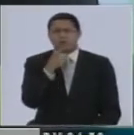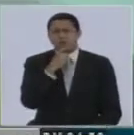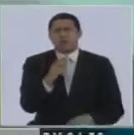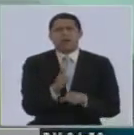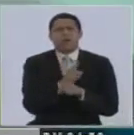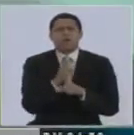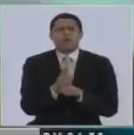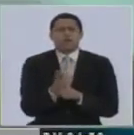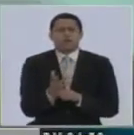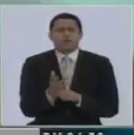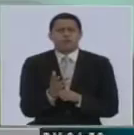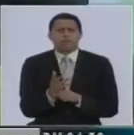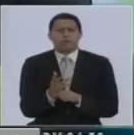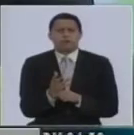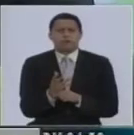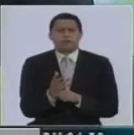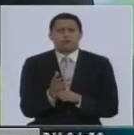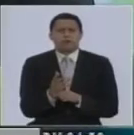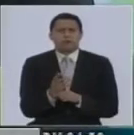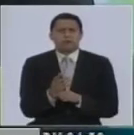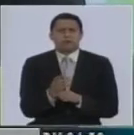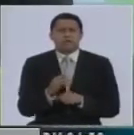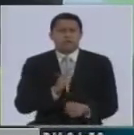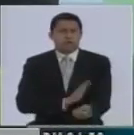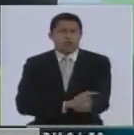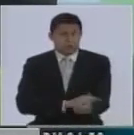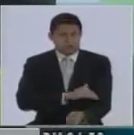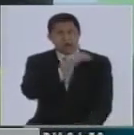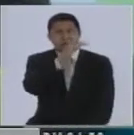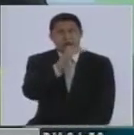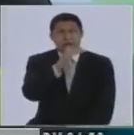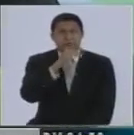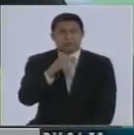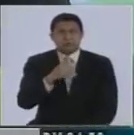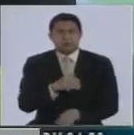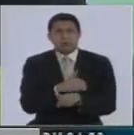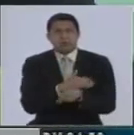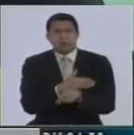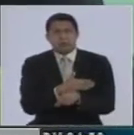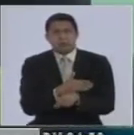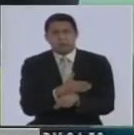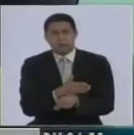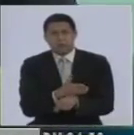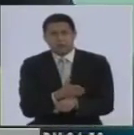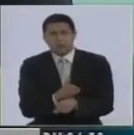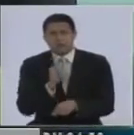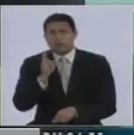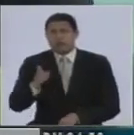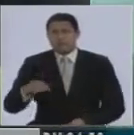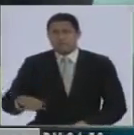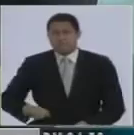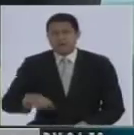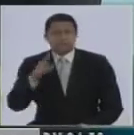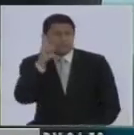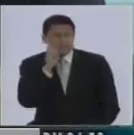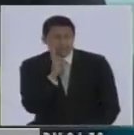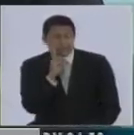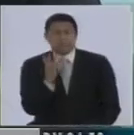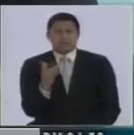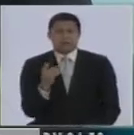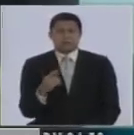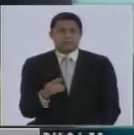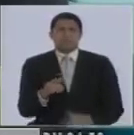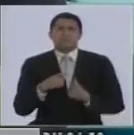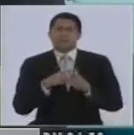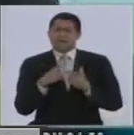el tratamiento del colesterol tiene un metabolismo de índoles hepático se se limpia por el hígado para que lo entendamos